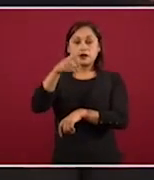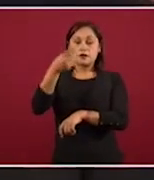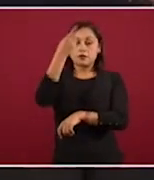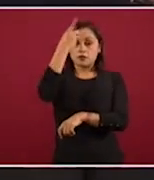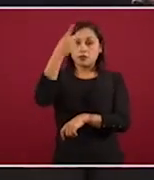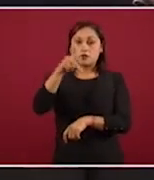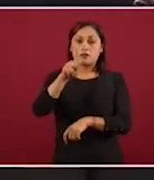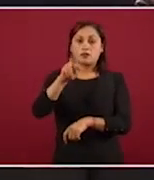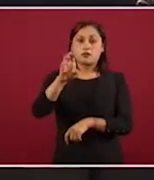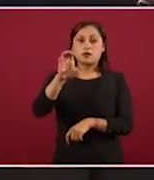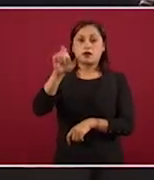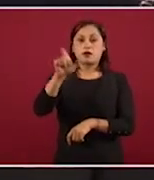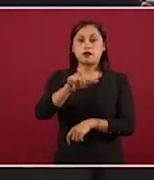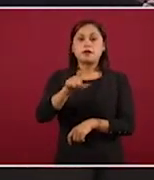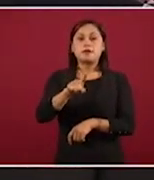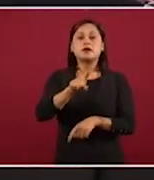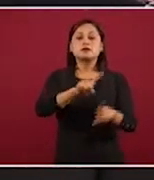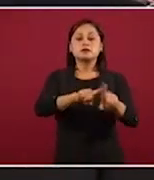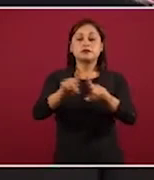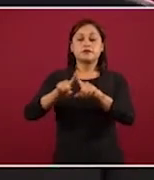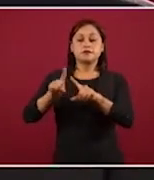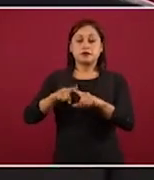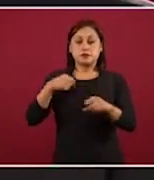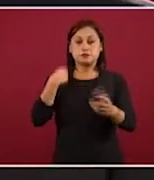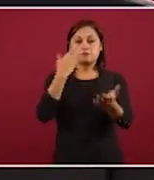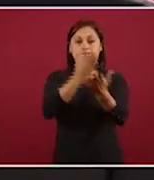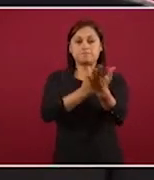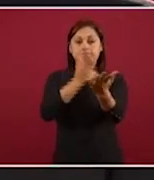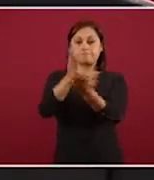tierra y d